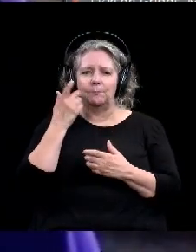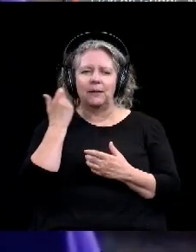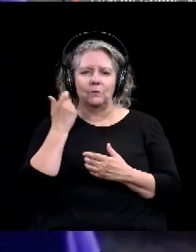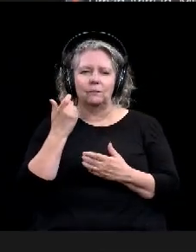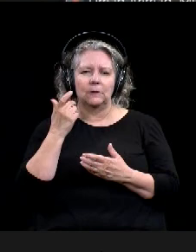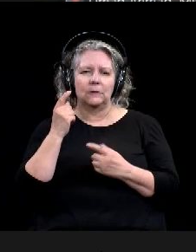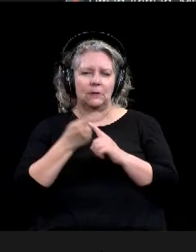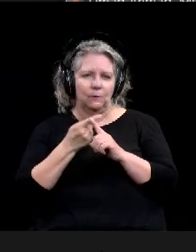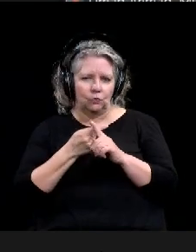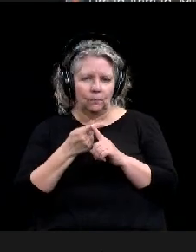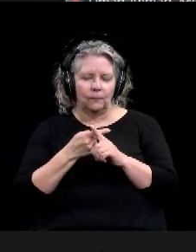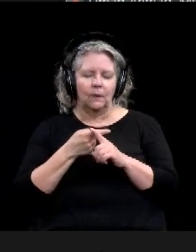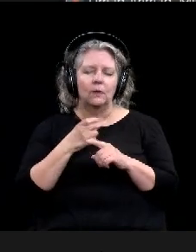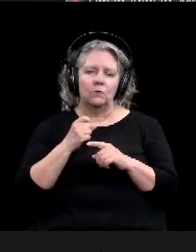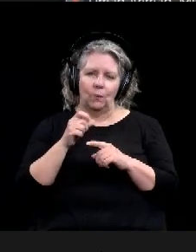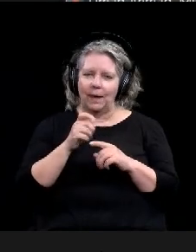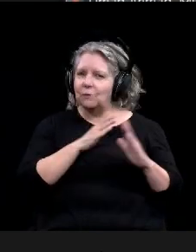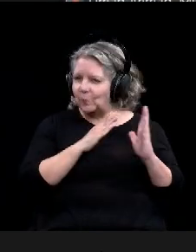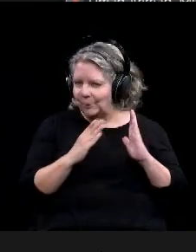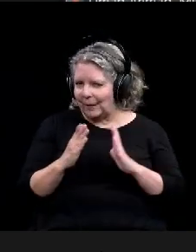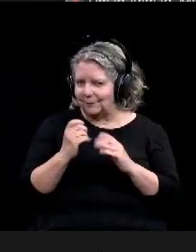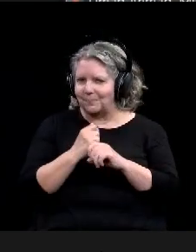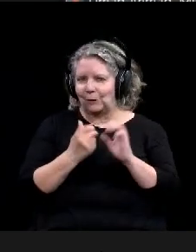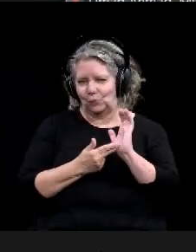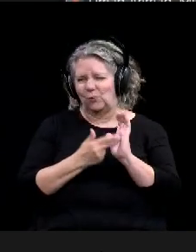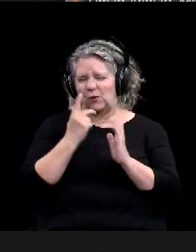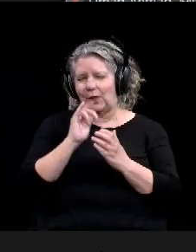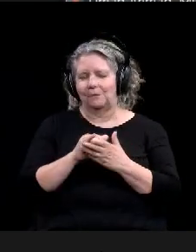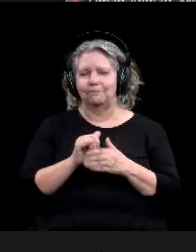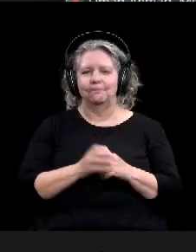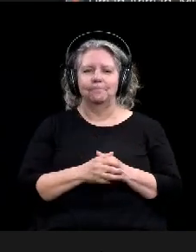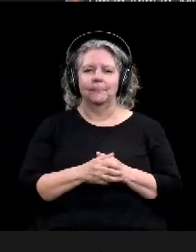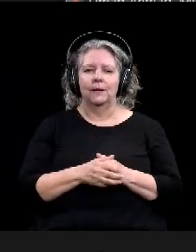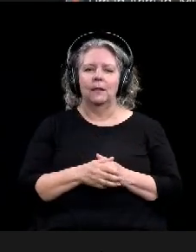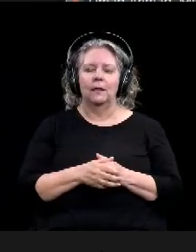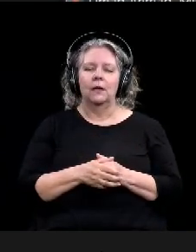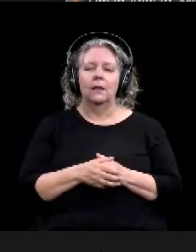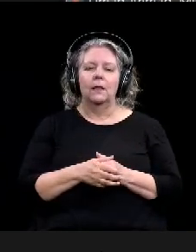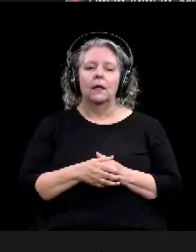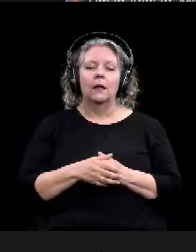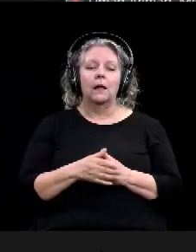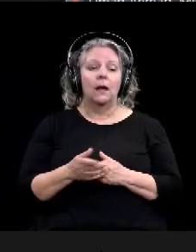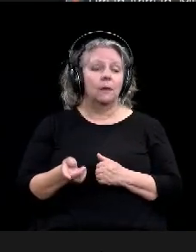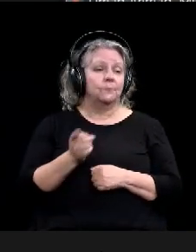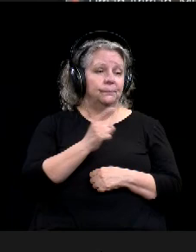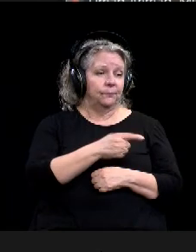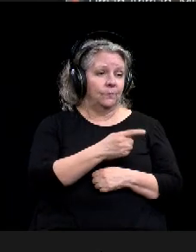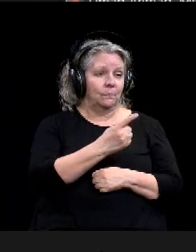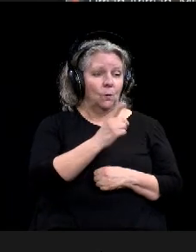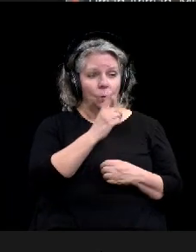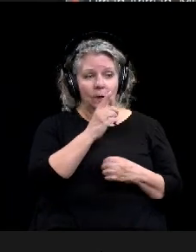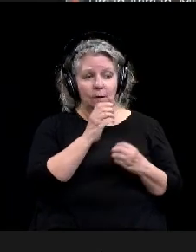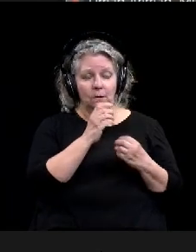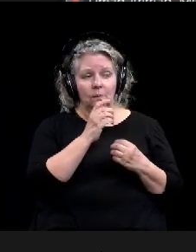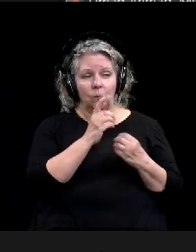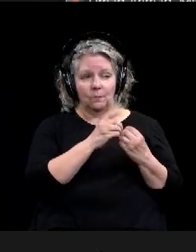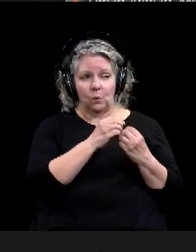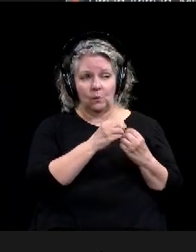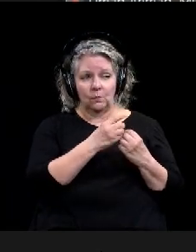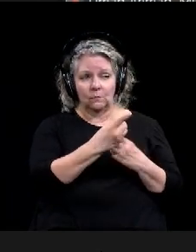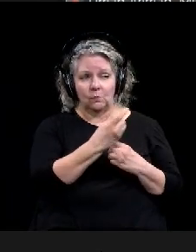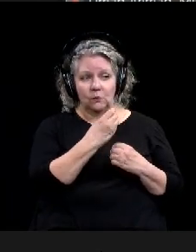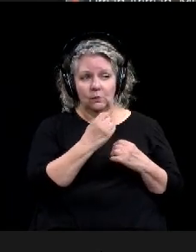semanas vamos a tener algo más concreto que bien la última pregunta por parte tuya yo quiero que me